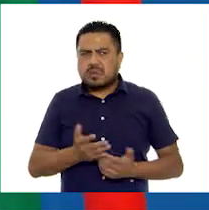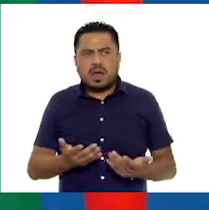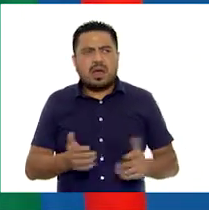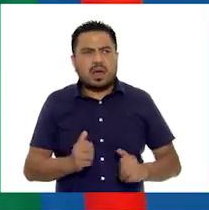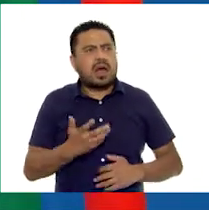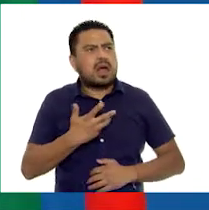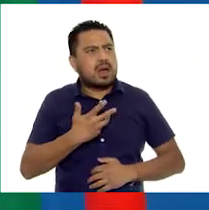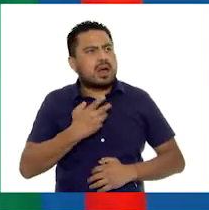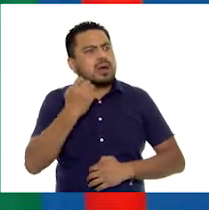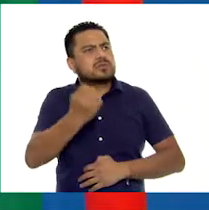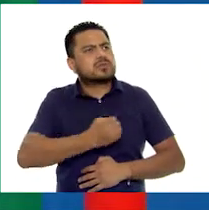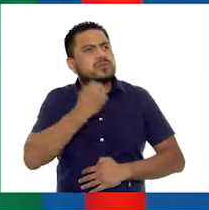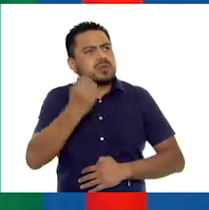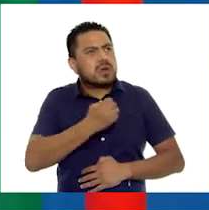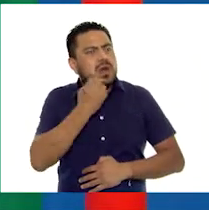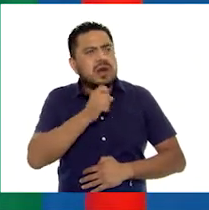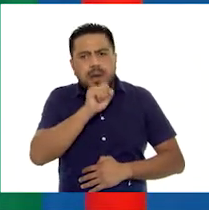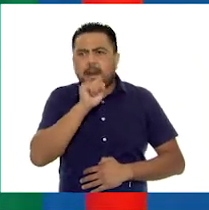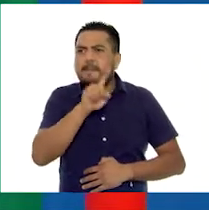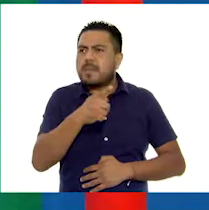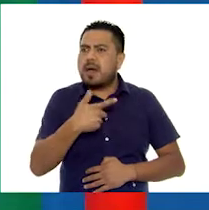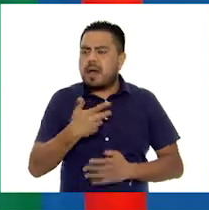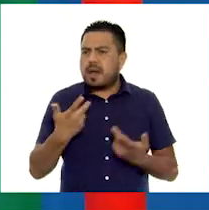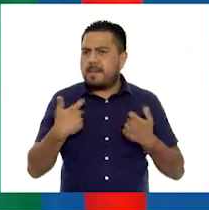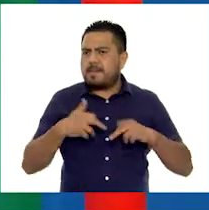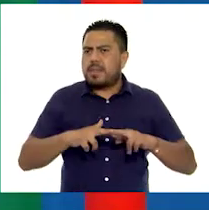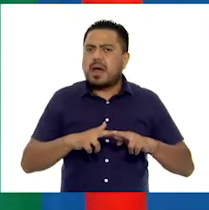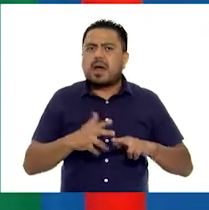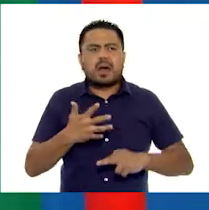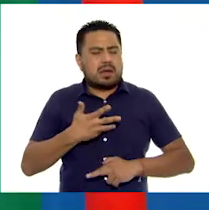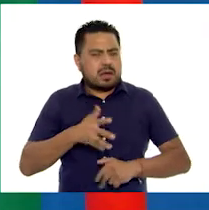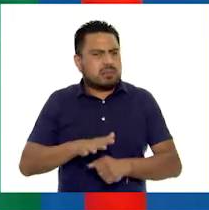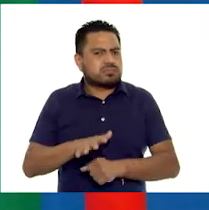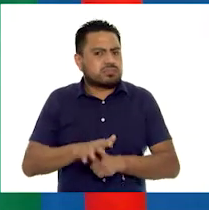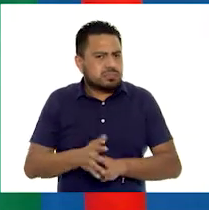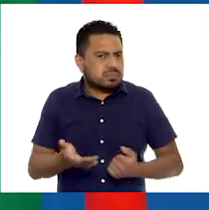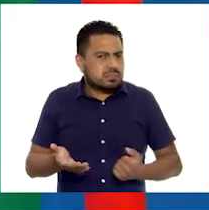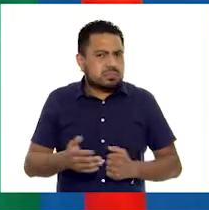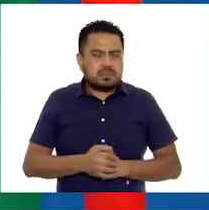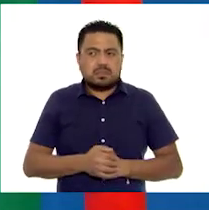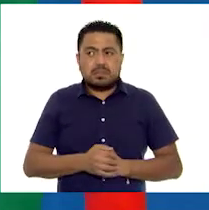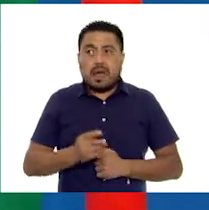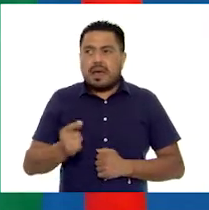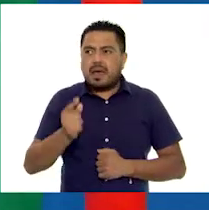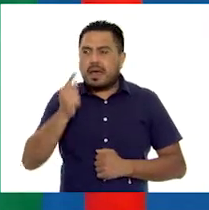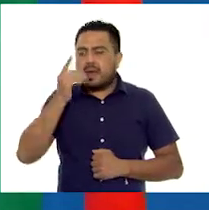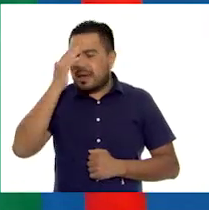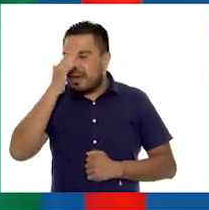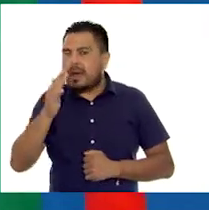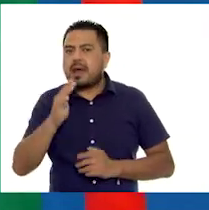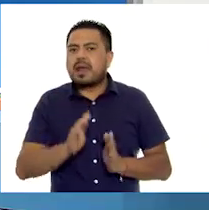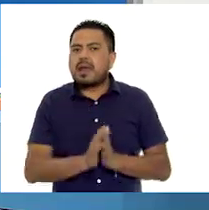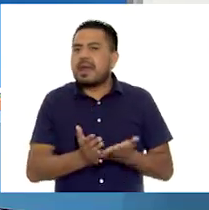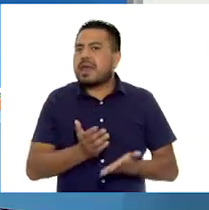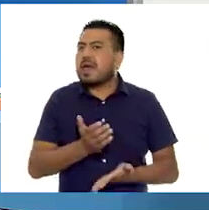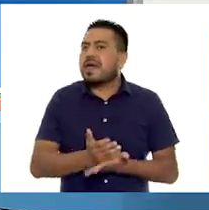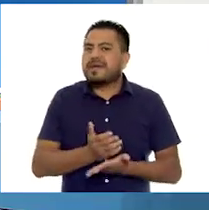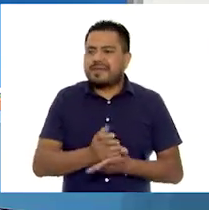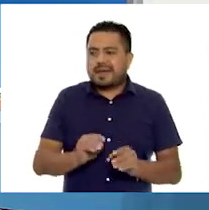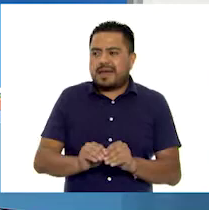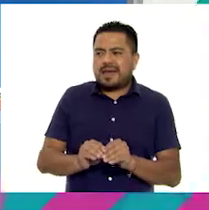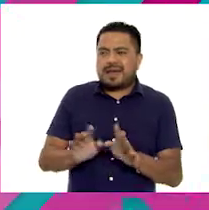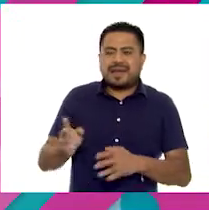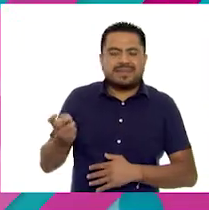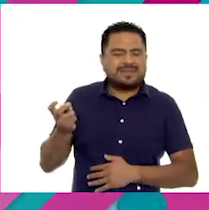escuelas y también había maestras y maestros y ya sé lo que nos faltan los libros claro